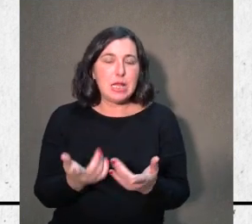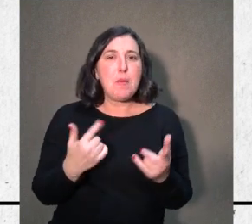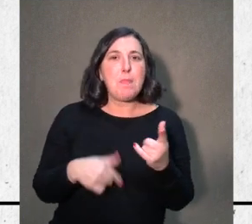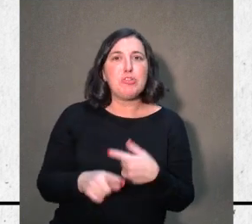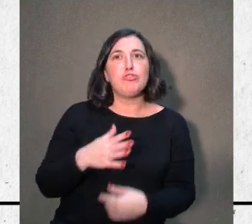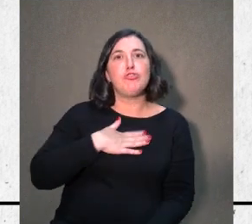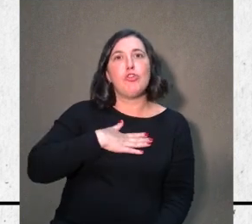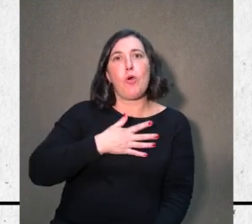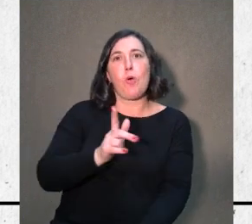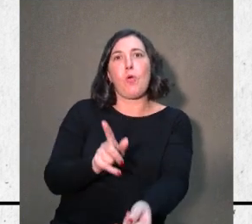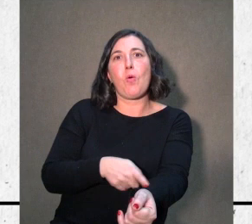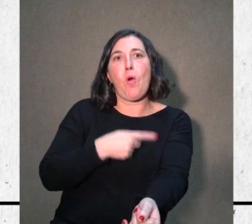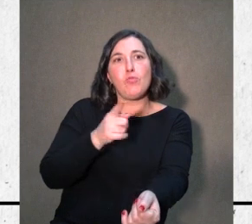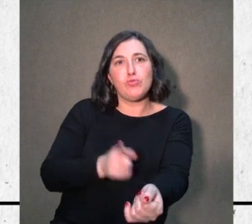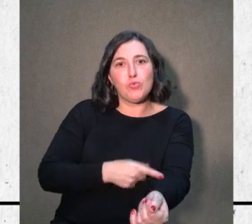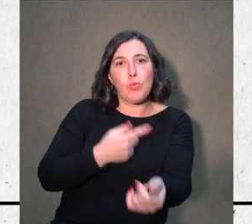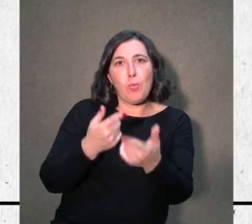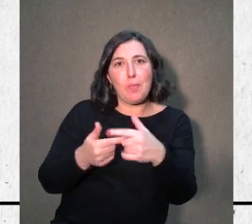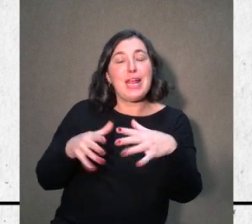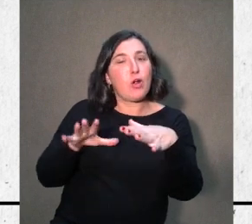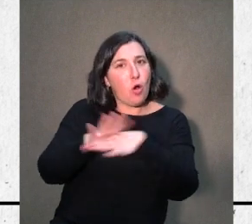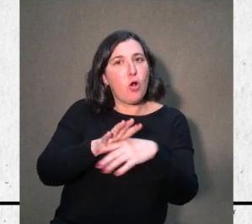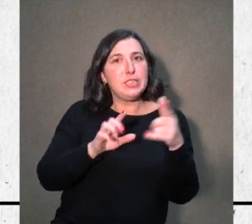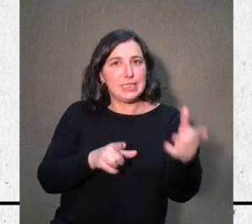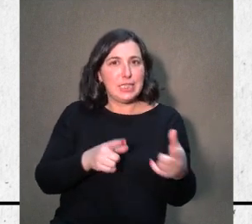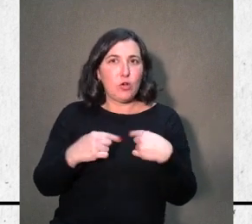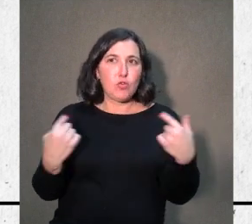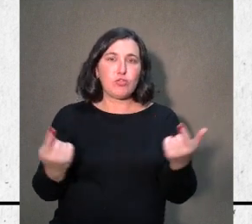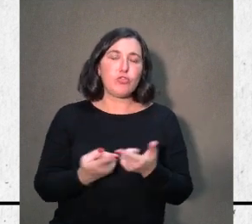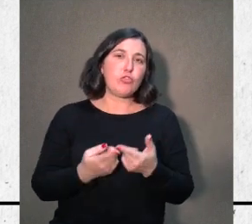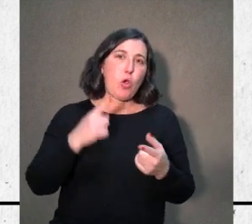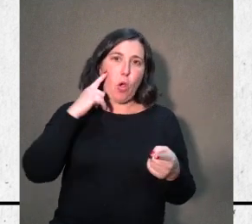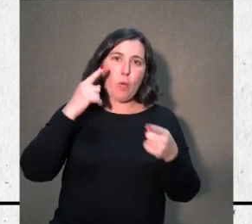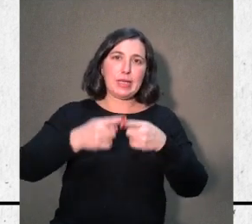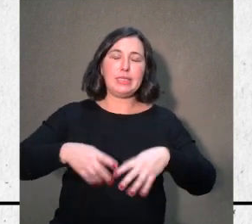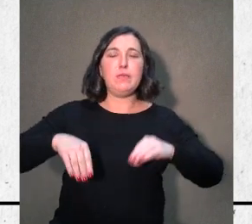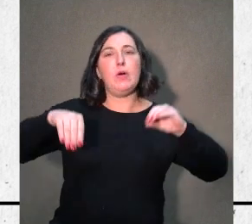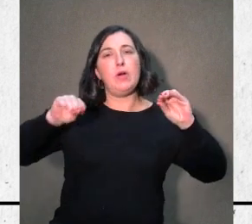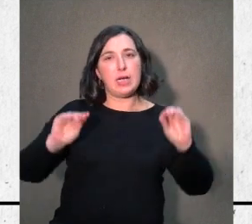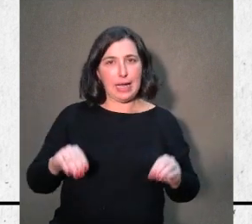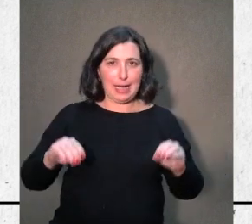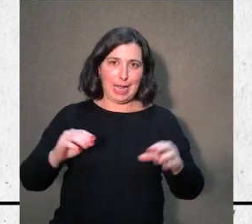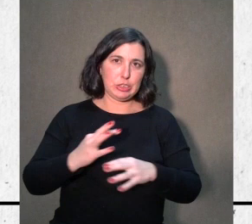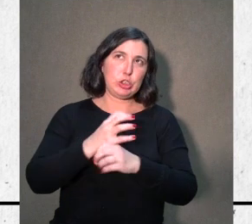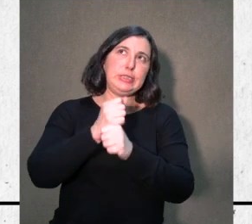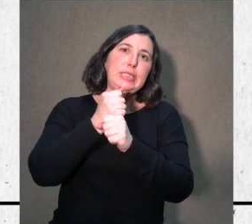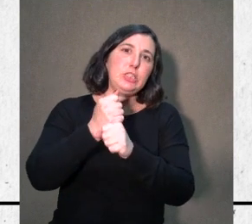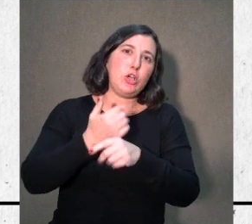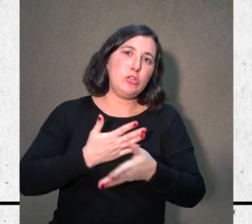coincido con Lizzy que a lo que vamos es a la relajación, porque tensión sobra siempre. Entonces, ¿de qué